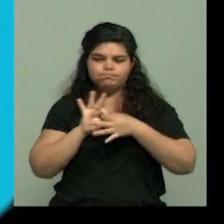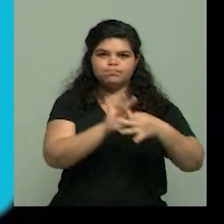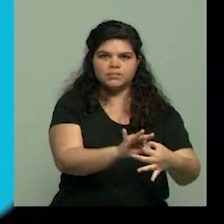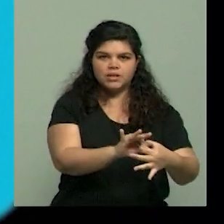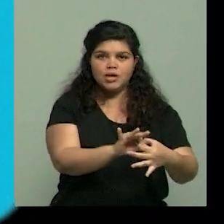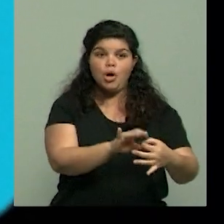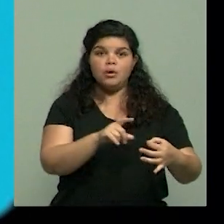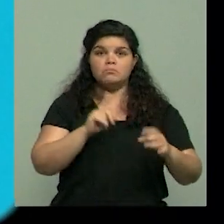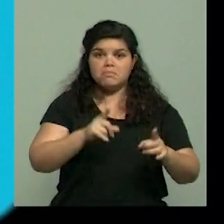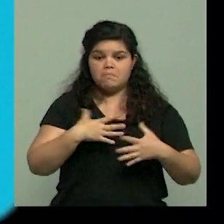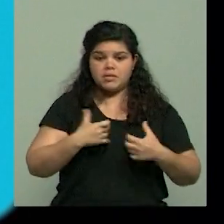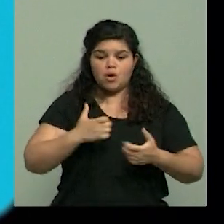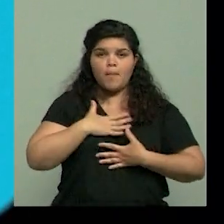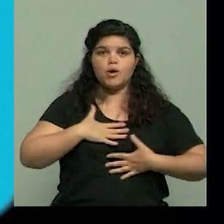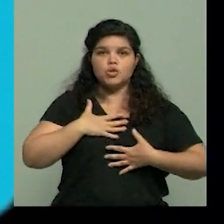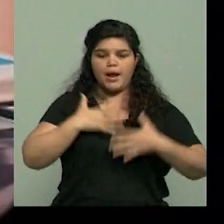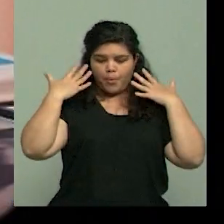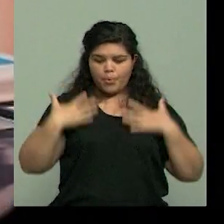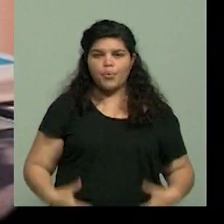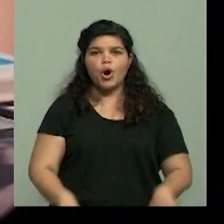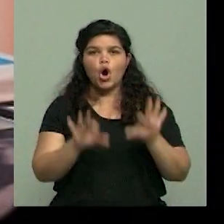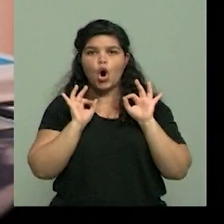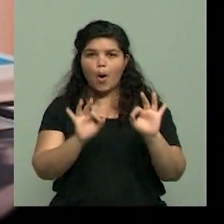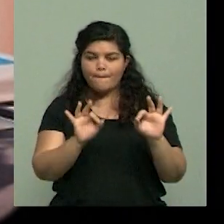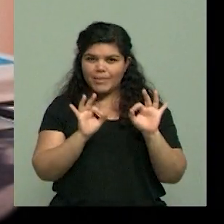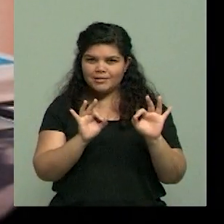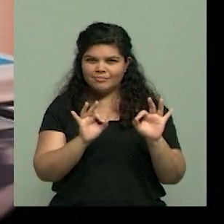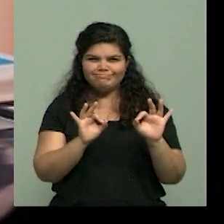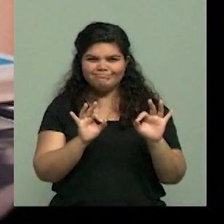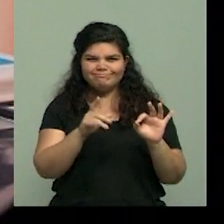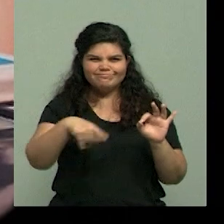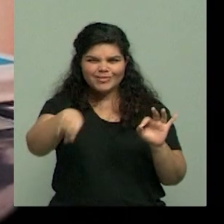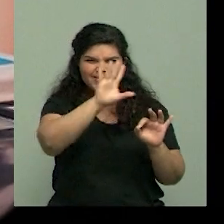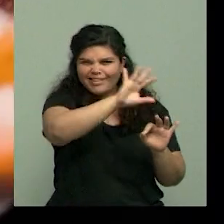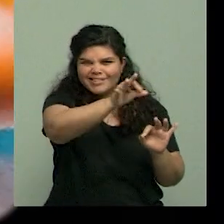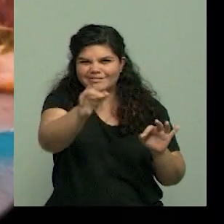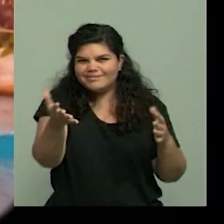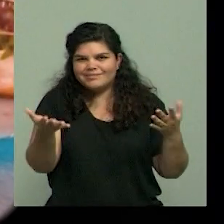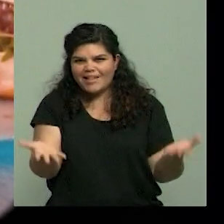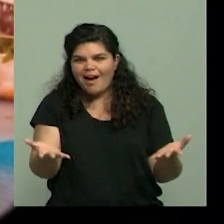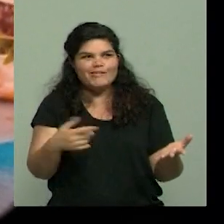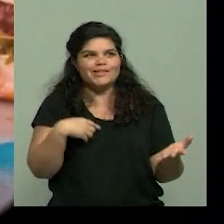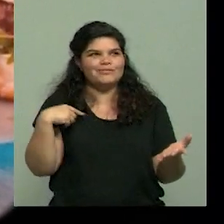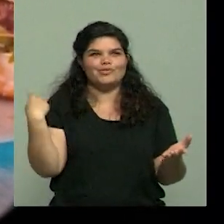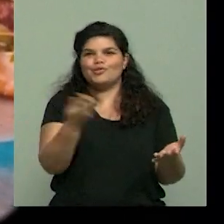nuestro bienestar físico. Seguramente no estoy diciendo nada que no haya pensado alguien alguna vez y que